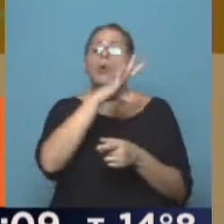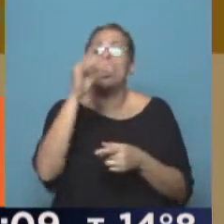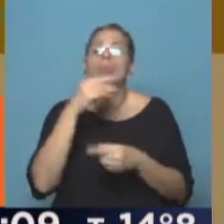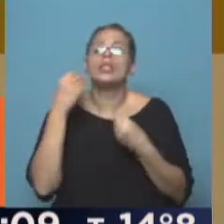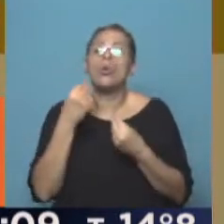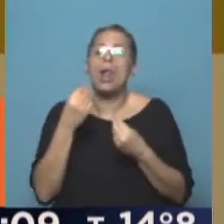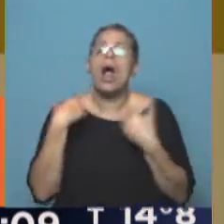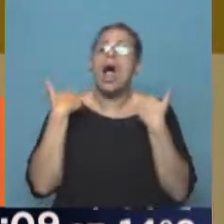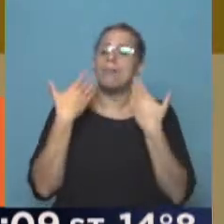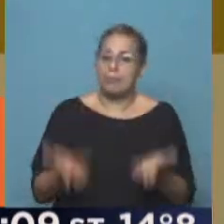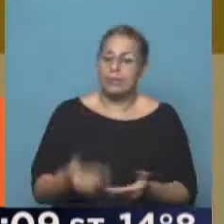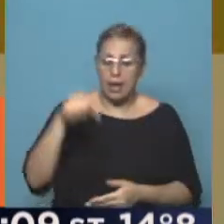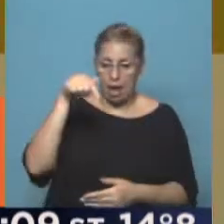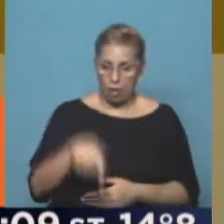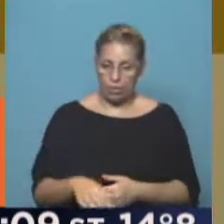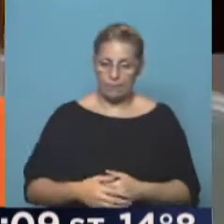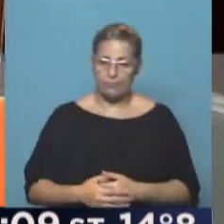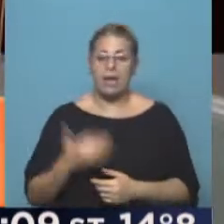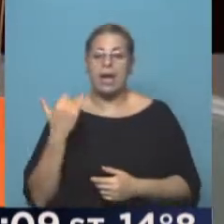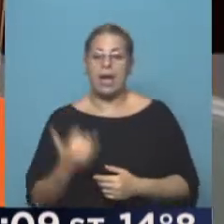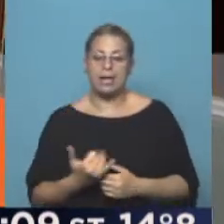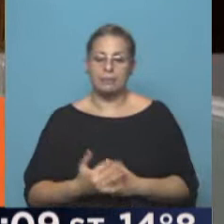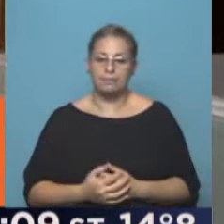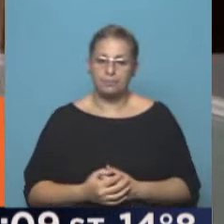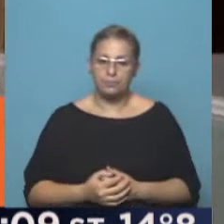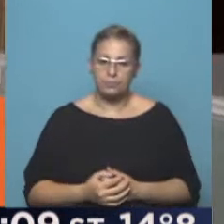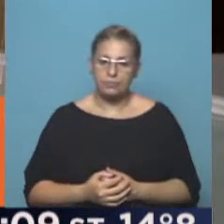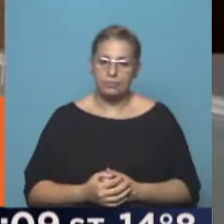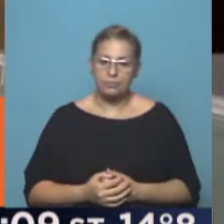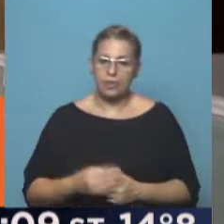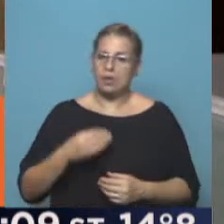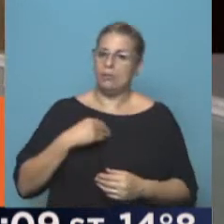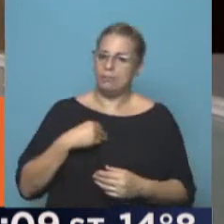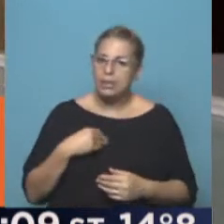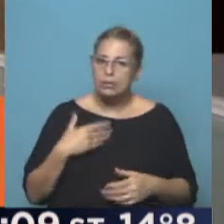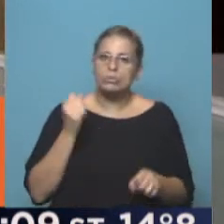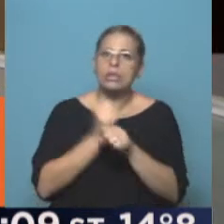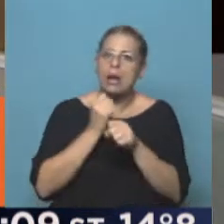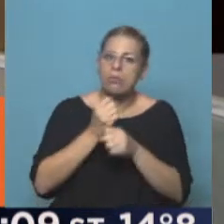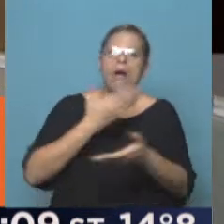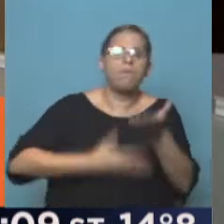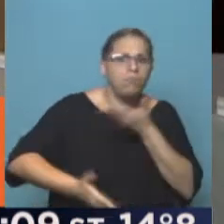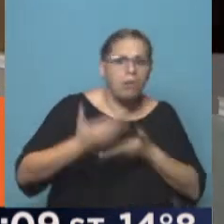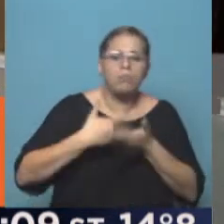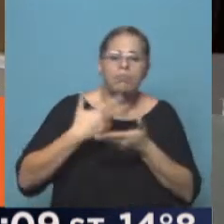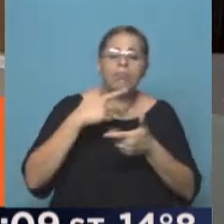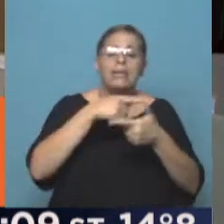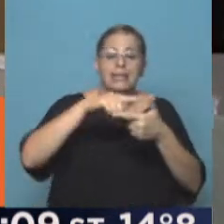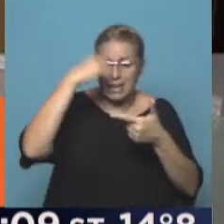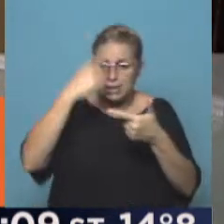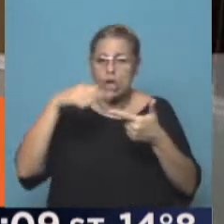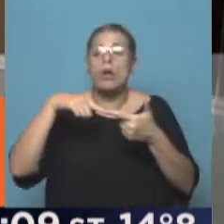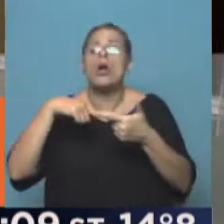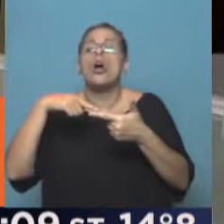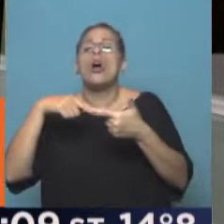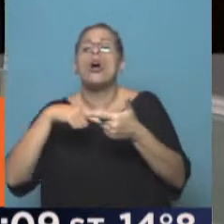supere eso aprovechando en este momento que hay un este como un espíritu de trabajo y colaboración entre las tres jurisdicciones naciones provincia y ciudad